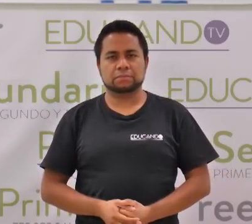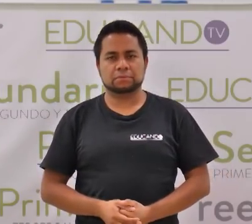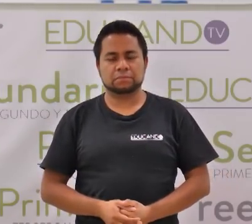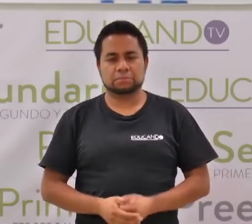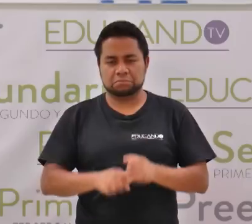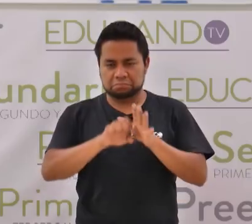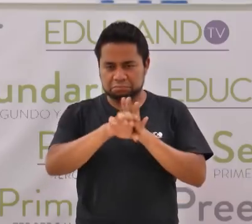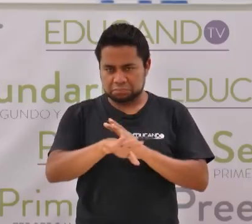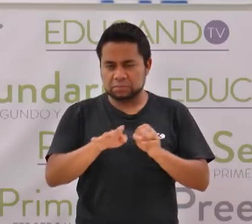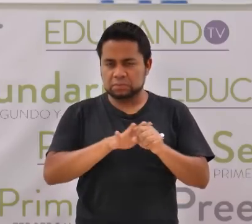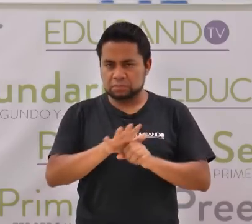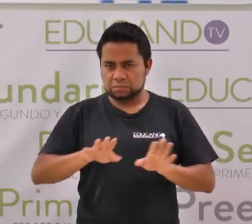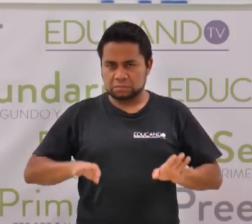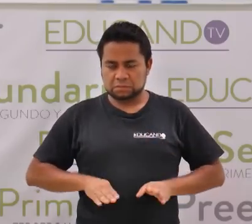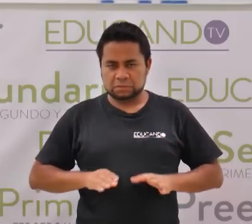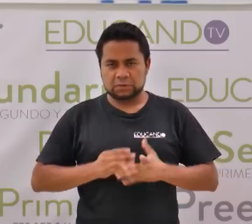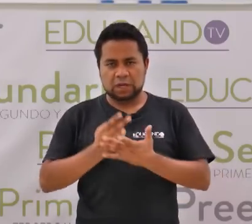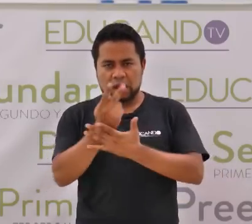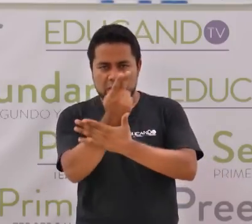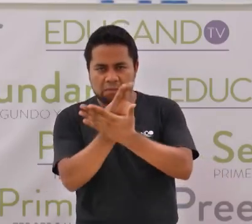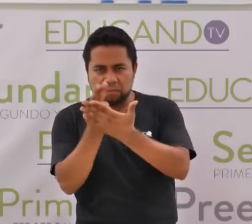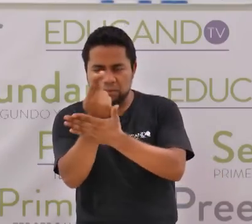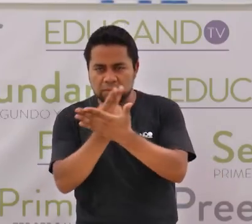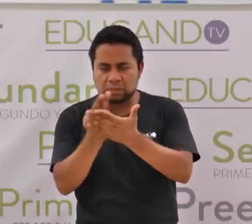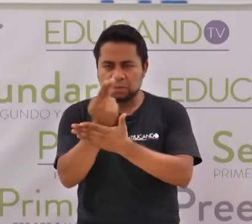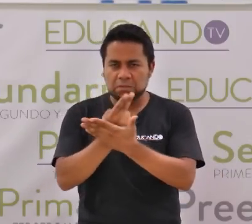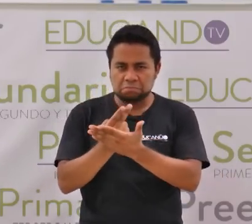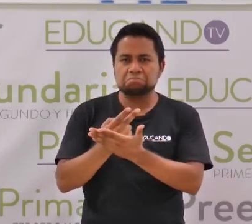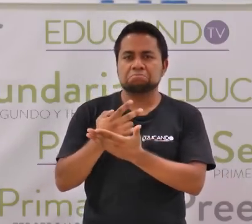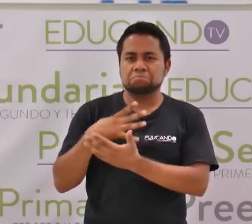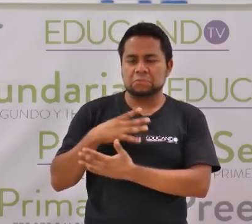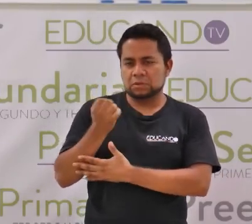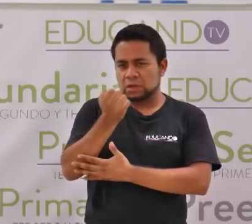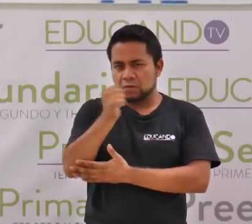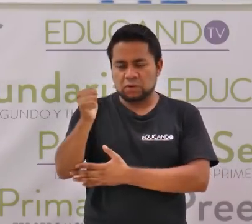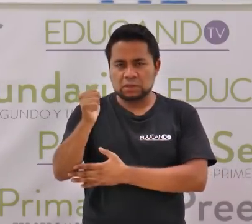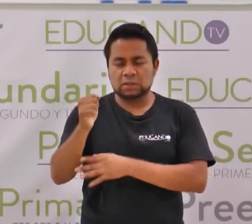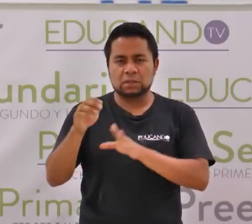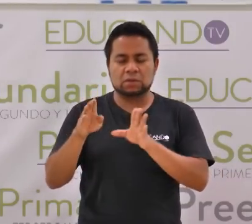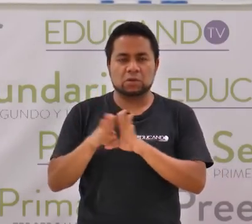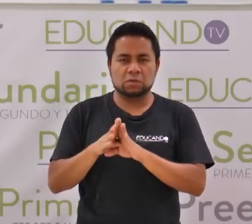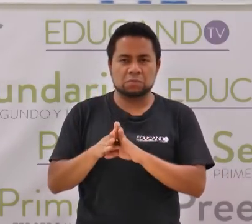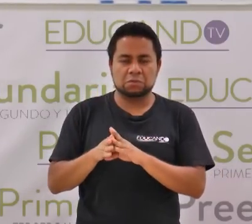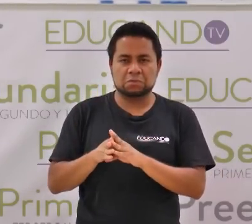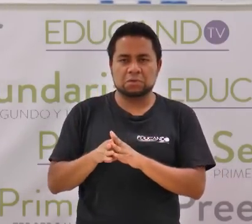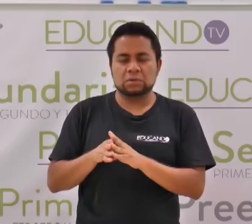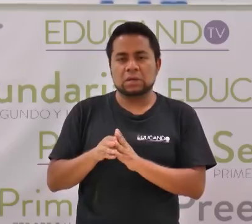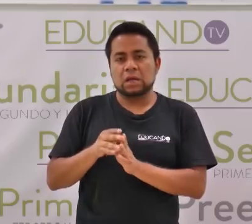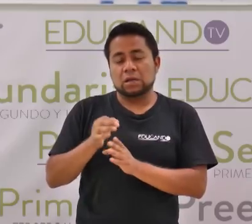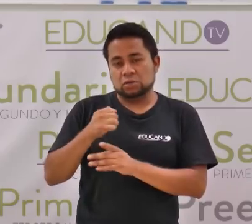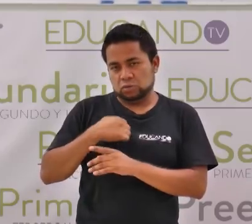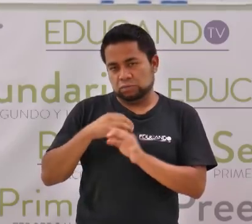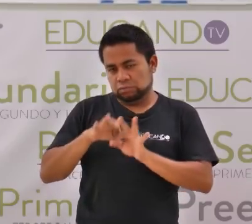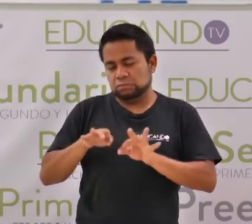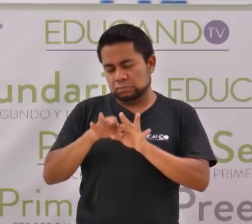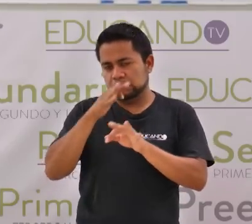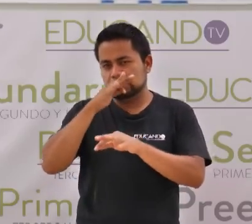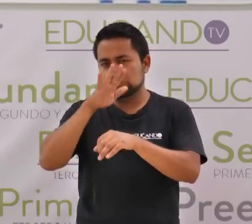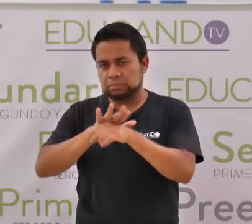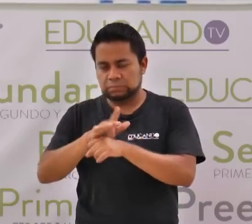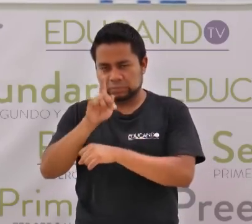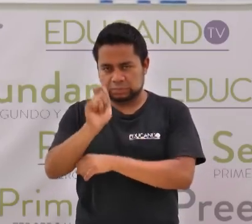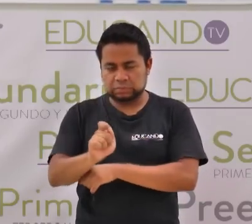Uno de estos es la imagen, el dibujo. Aunque parezca uno obvio, lo quiero